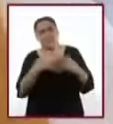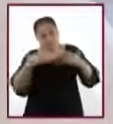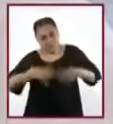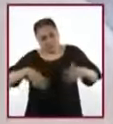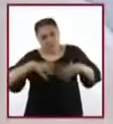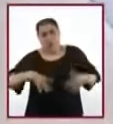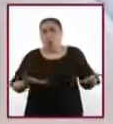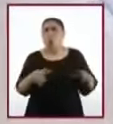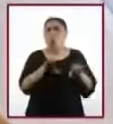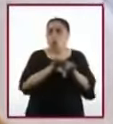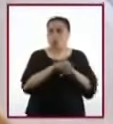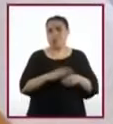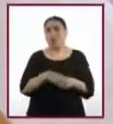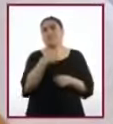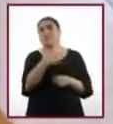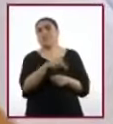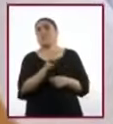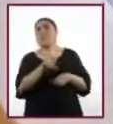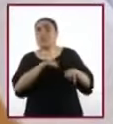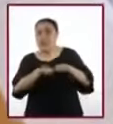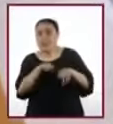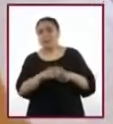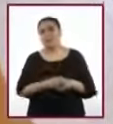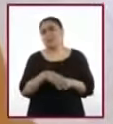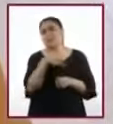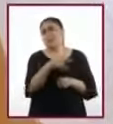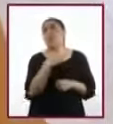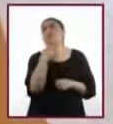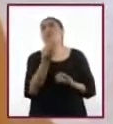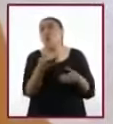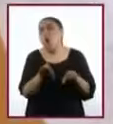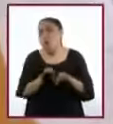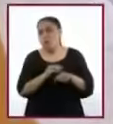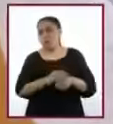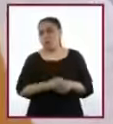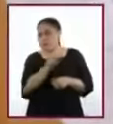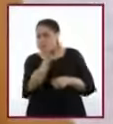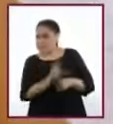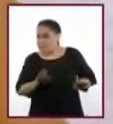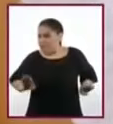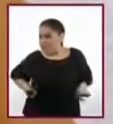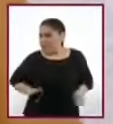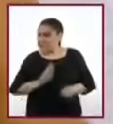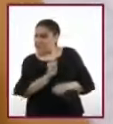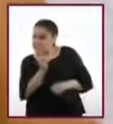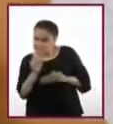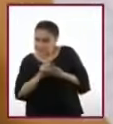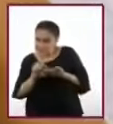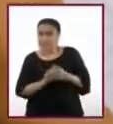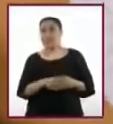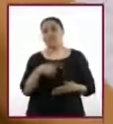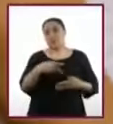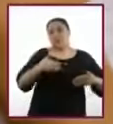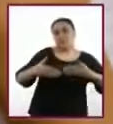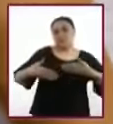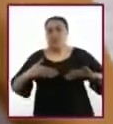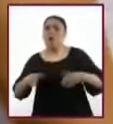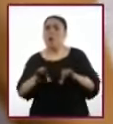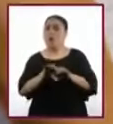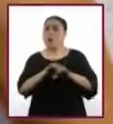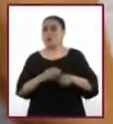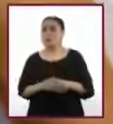cuál es su oficio, cómo habla, cómo es su carácter, ¿Cómo es su ritmo al caminar? ¿Qué